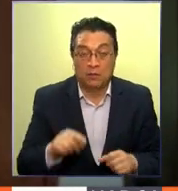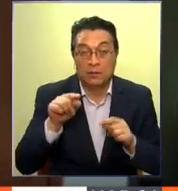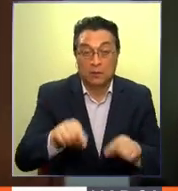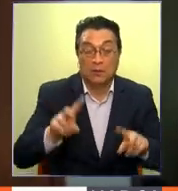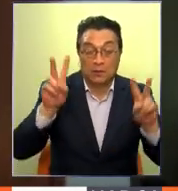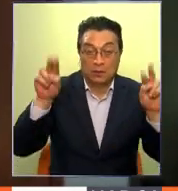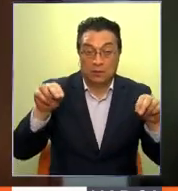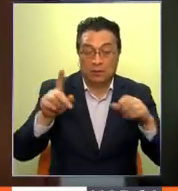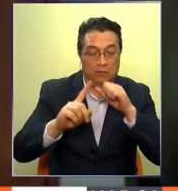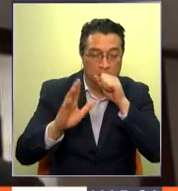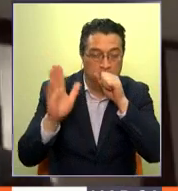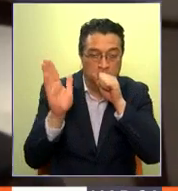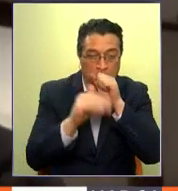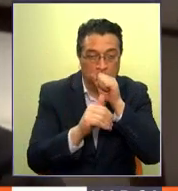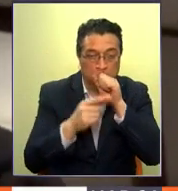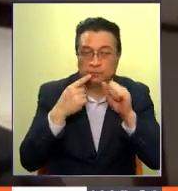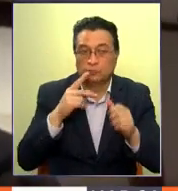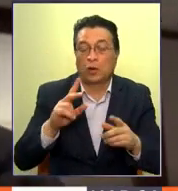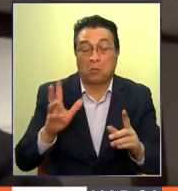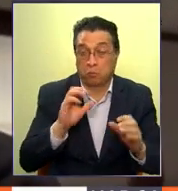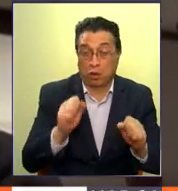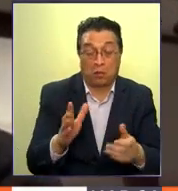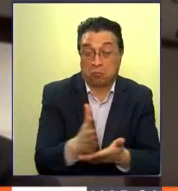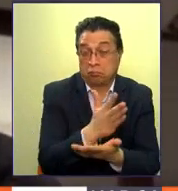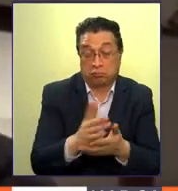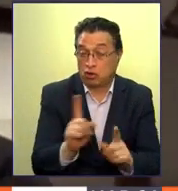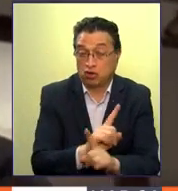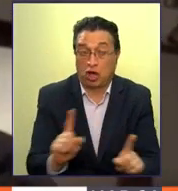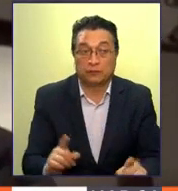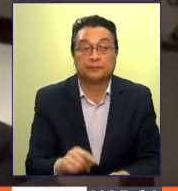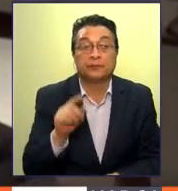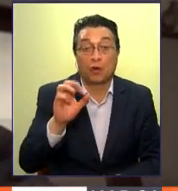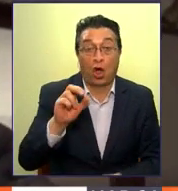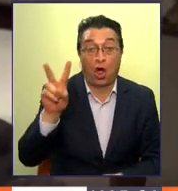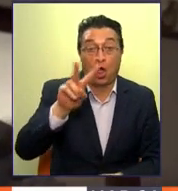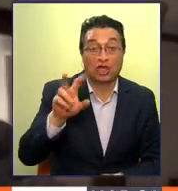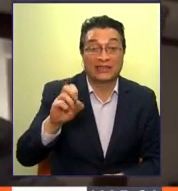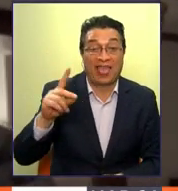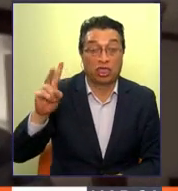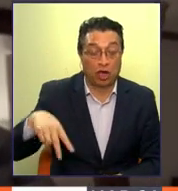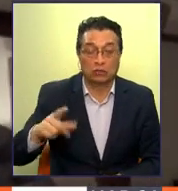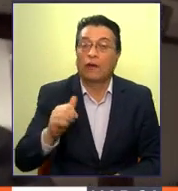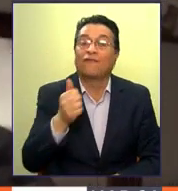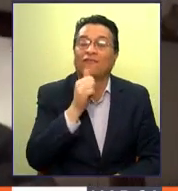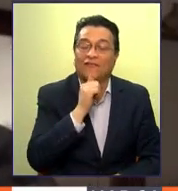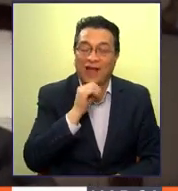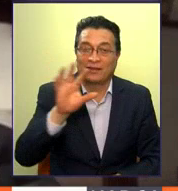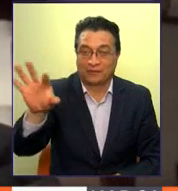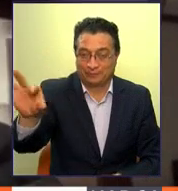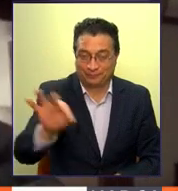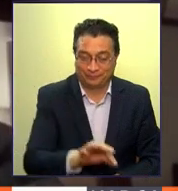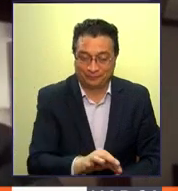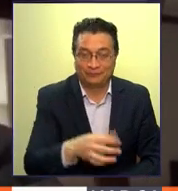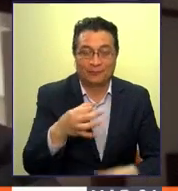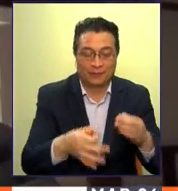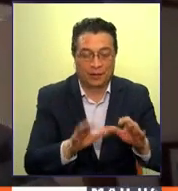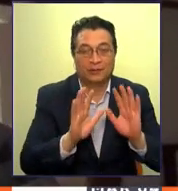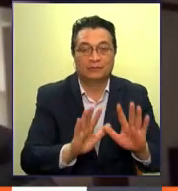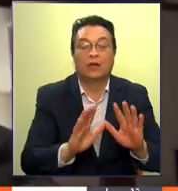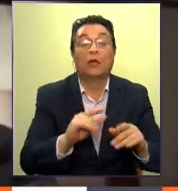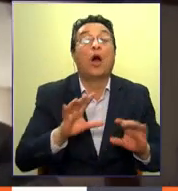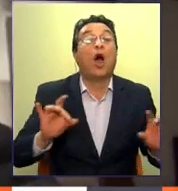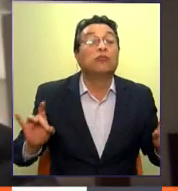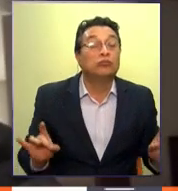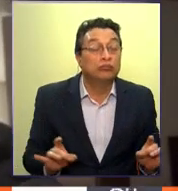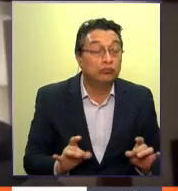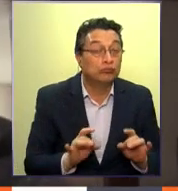haber ninguna excepción. Senador Osandón no ha sido formalizado, así que estamos hablando de un